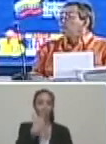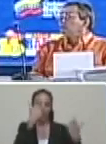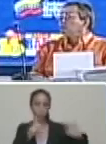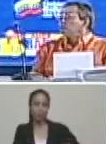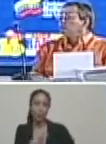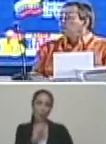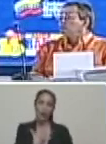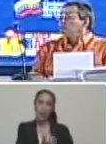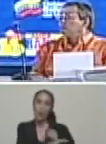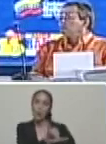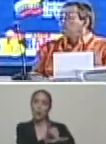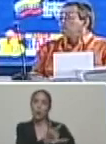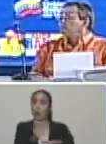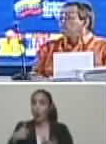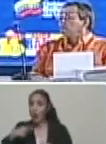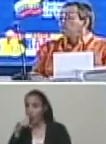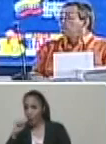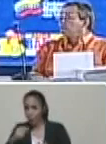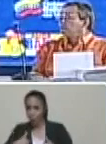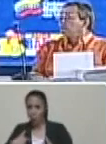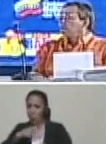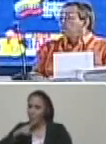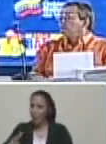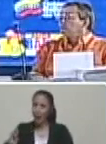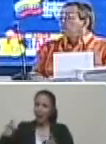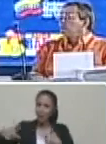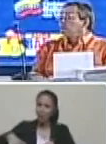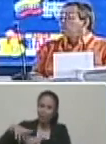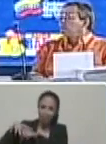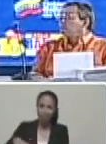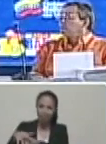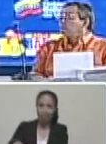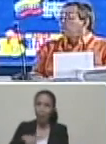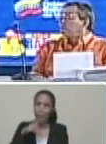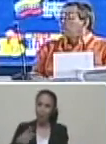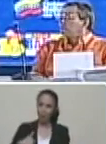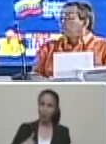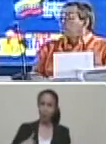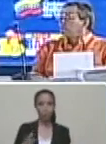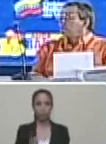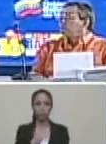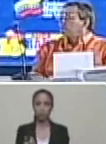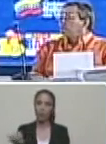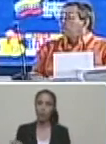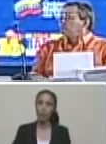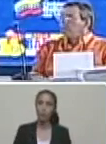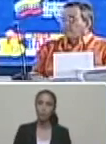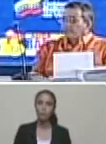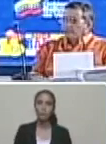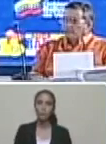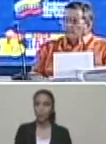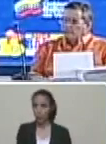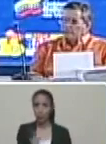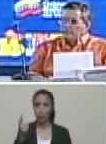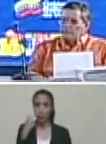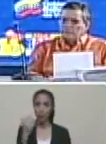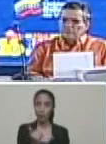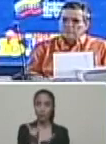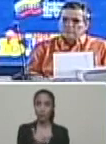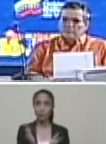Y el muchacho del pueblo que lucha por su pueblo, el malo en la película. Ustedes se dieron cuenta de eso, ¿verdad?